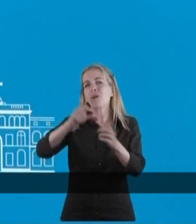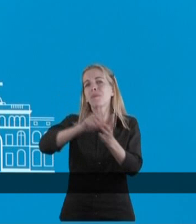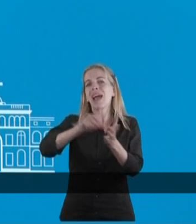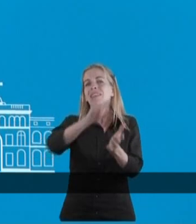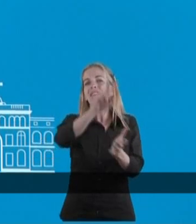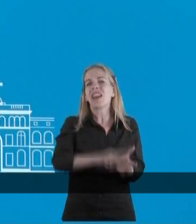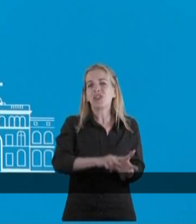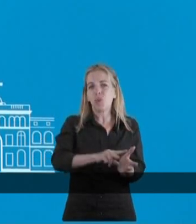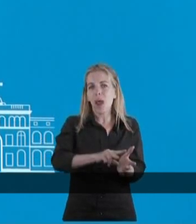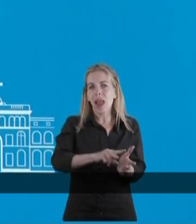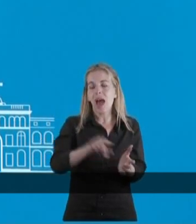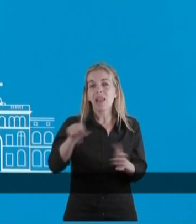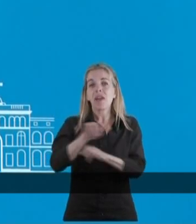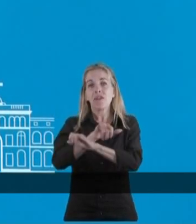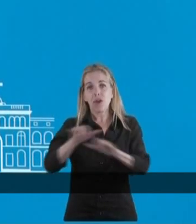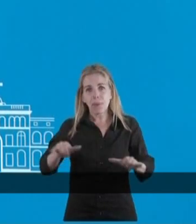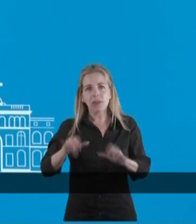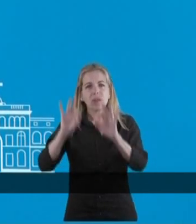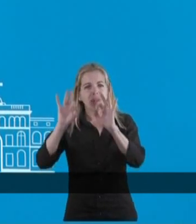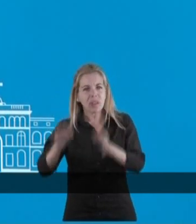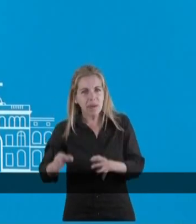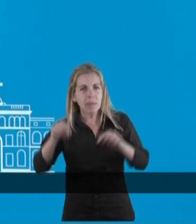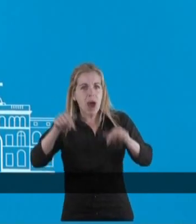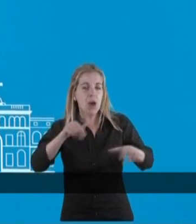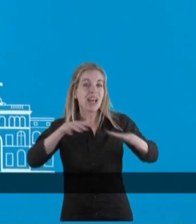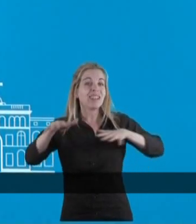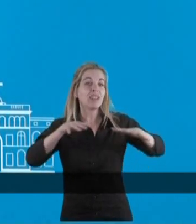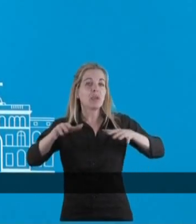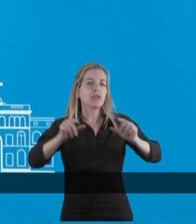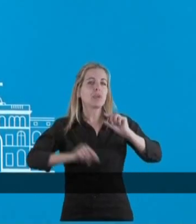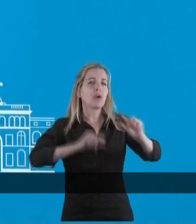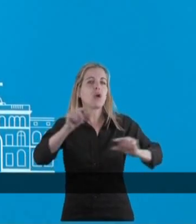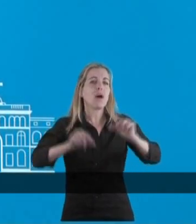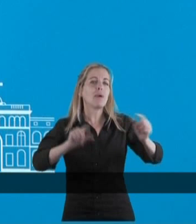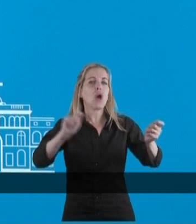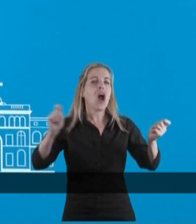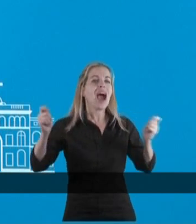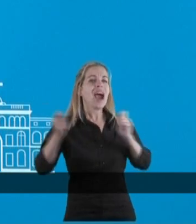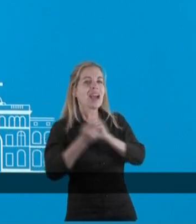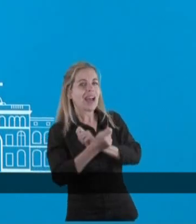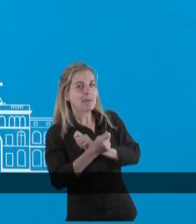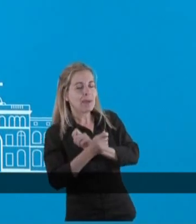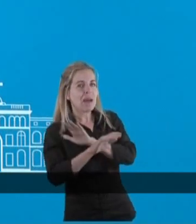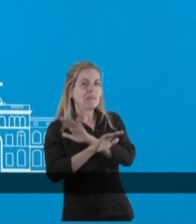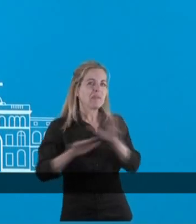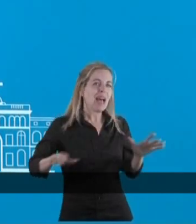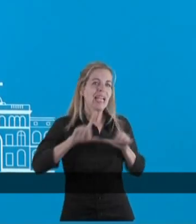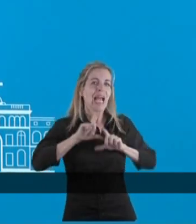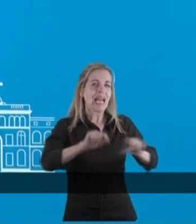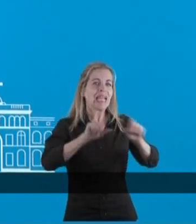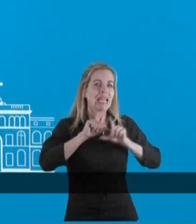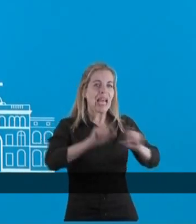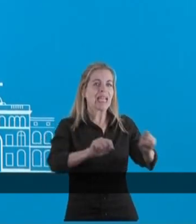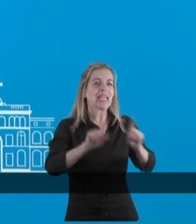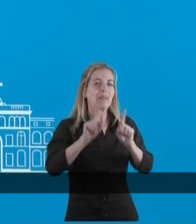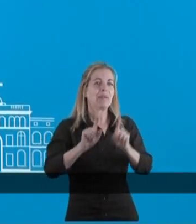tiempo marcan claramente que la situación en Venezuela ha cambiado de un tiempo a esta parte y que no tiene sentido seguir hablando y haciendo algunas críticas que se hacían hace